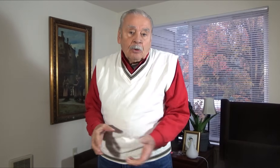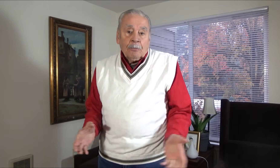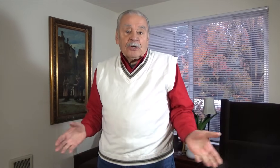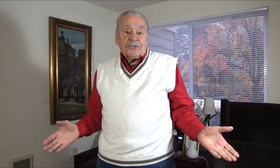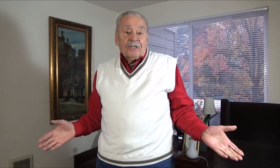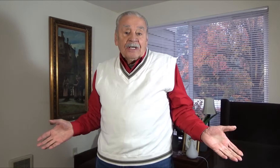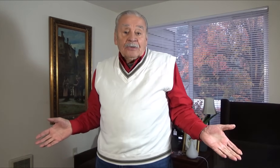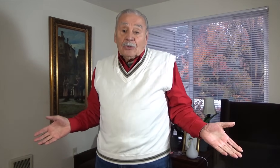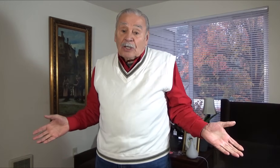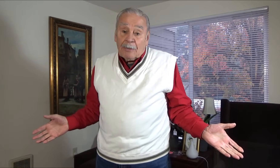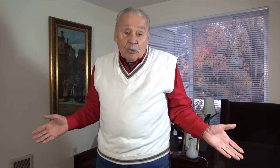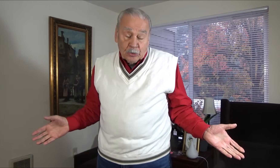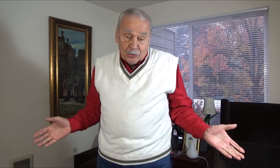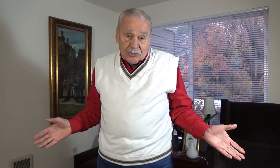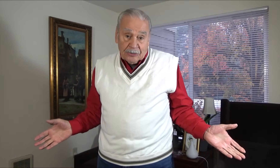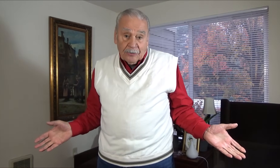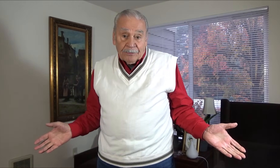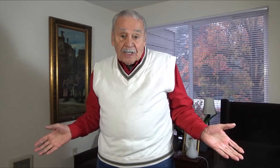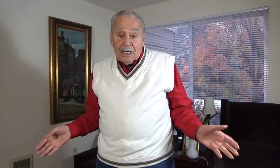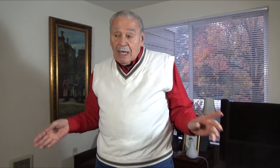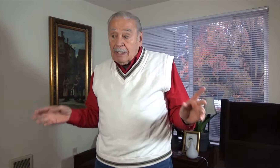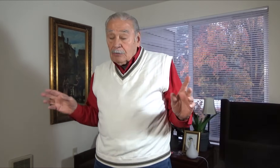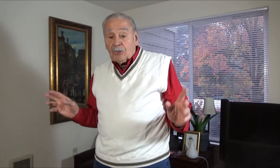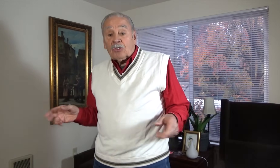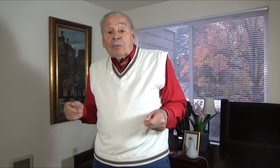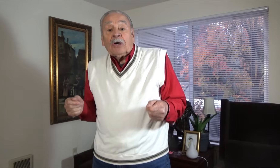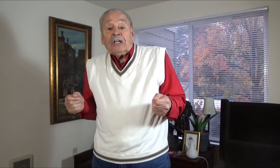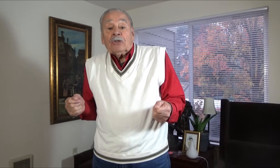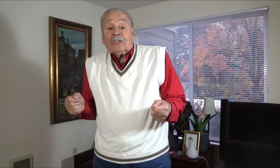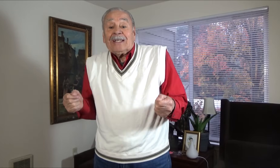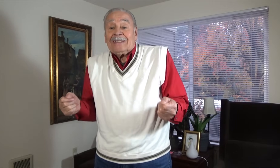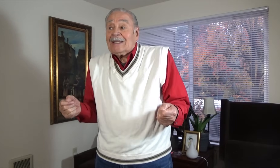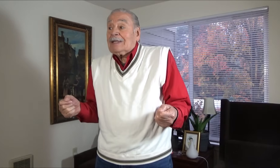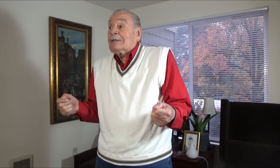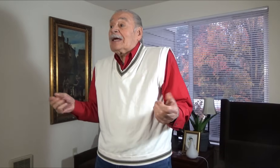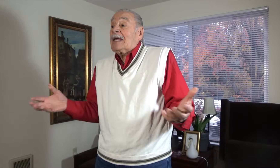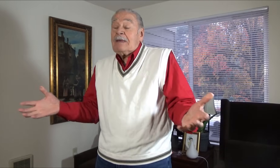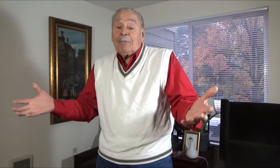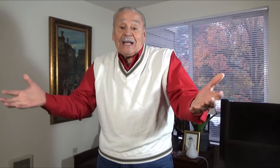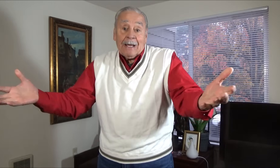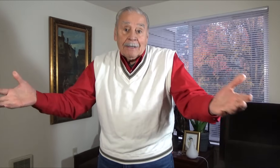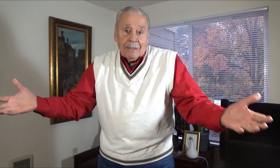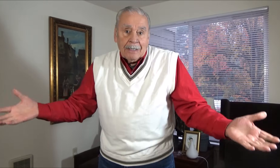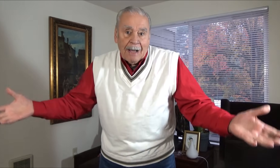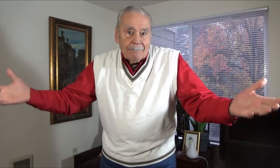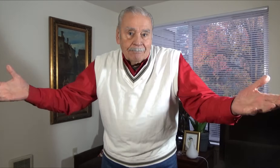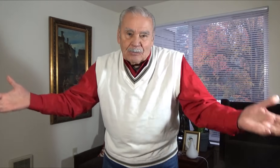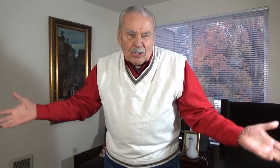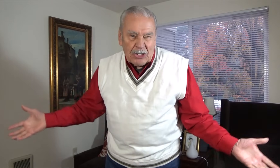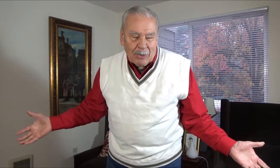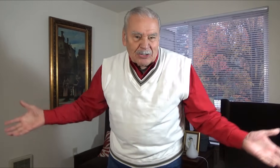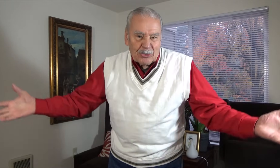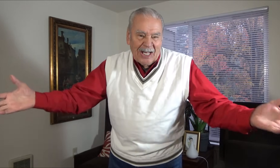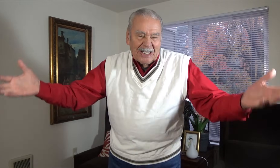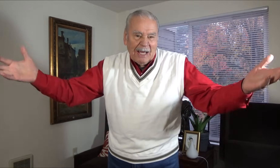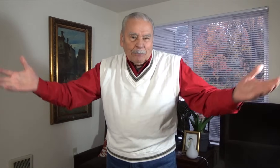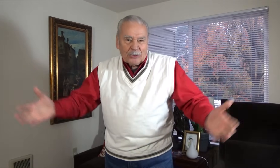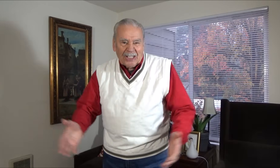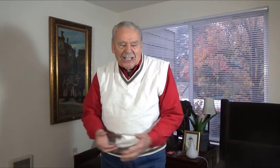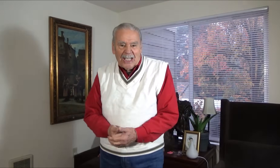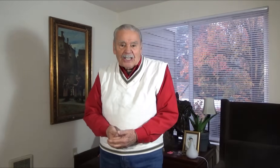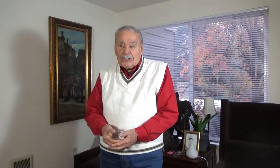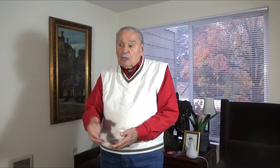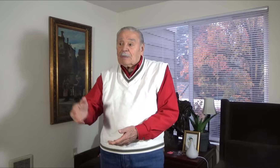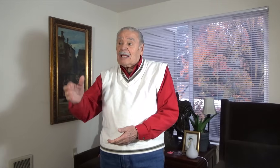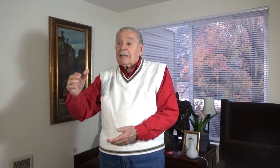la tuvo, pues no la hemos conocido. Nosotros hemos querido tratar de estar ahí para, no digo ayudar ni